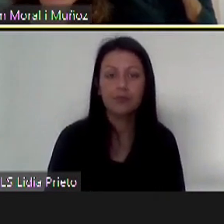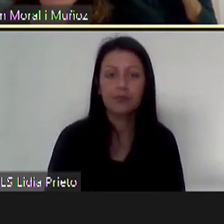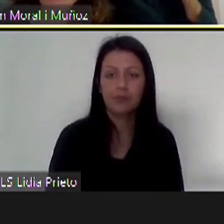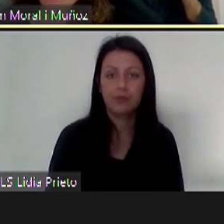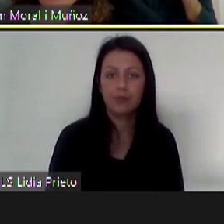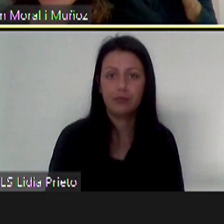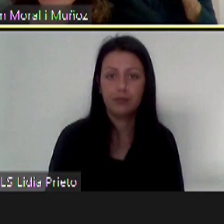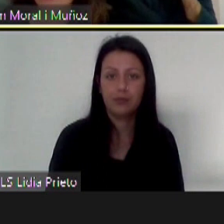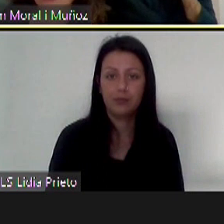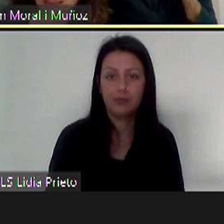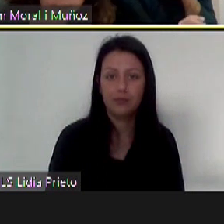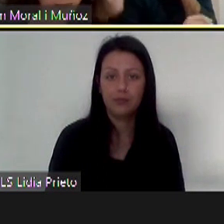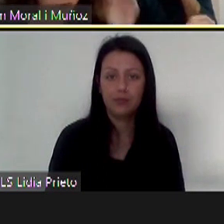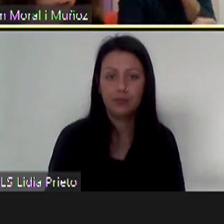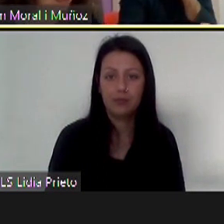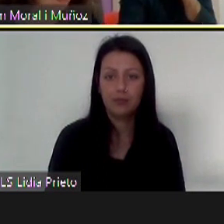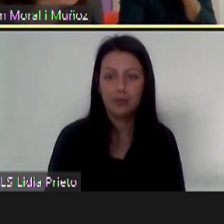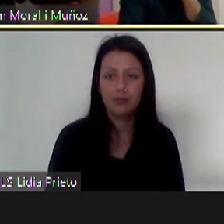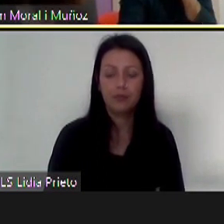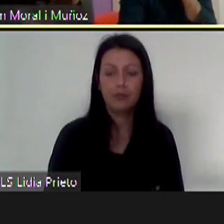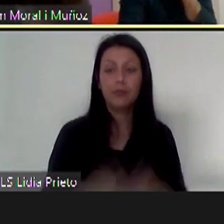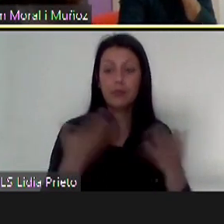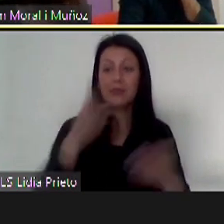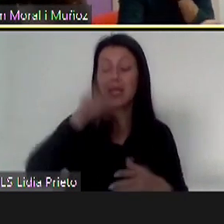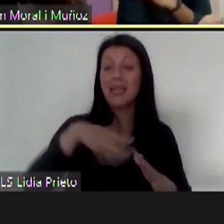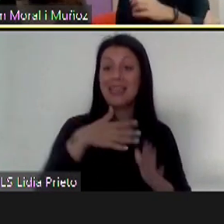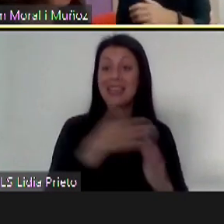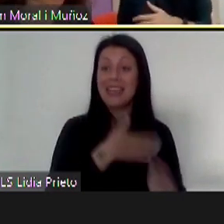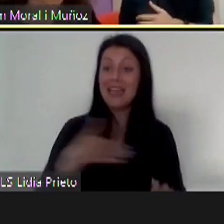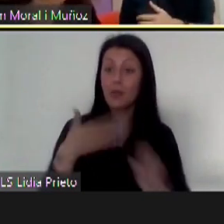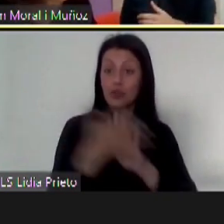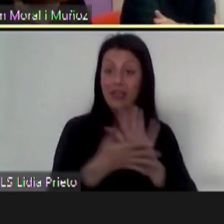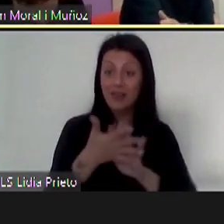Bueno, sí que queríamos hablar, casi